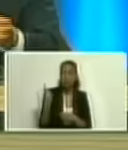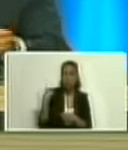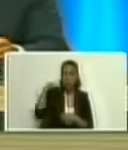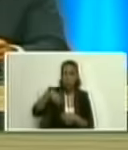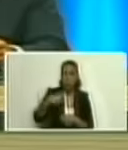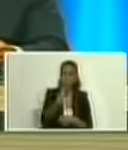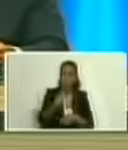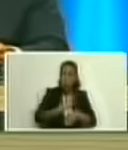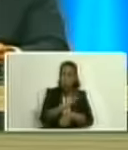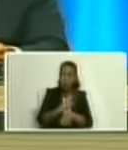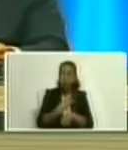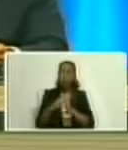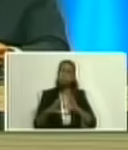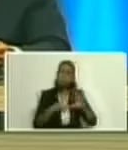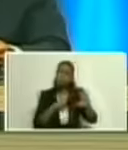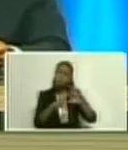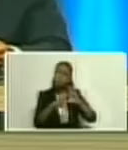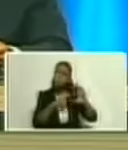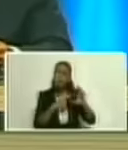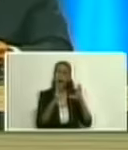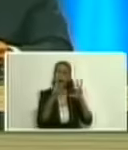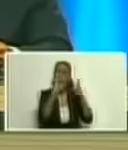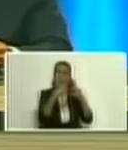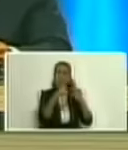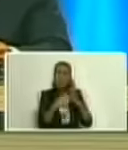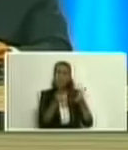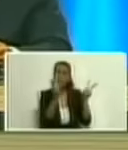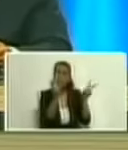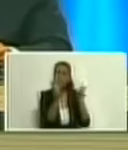conversando diversos temas.